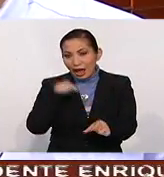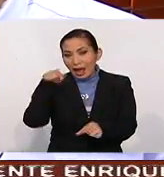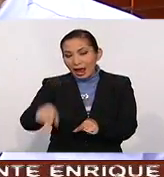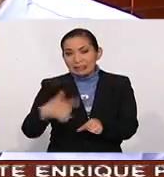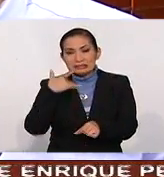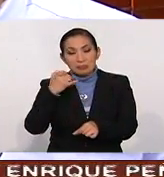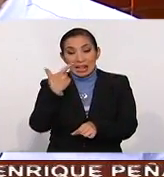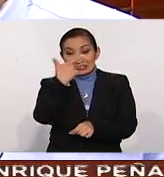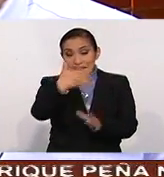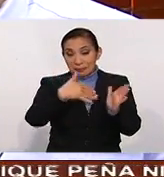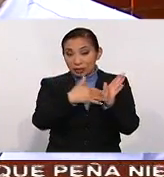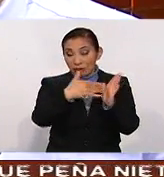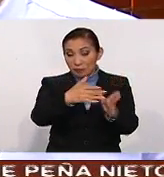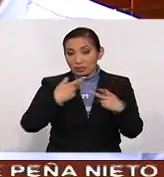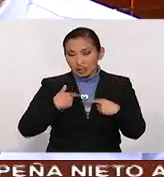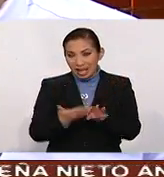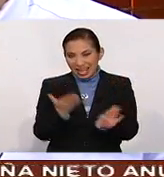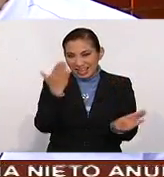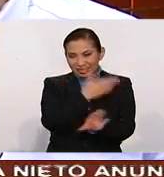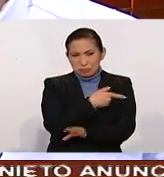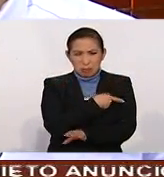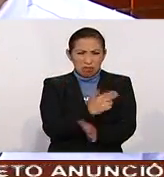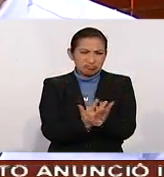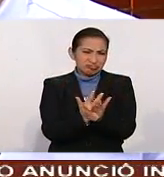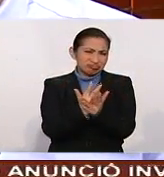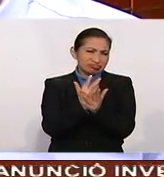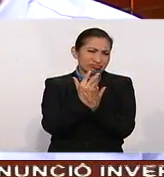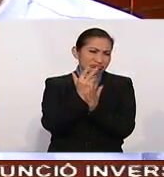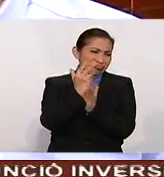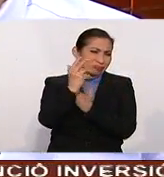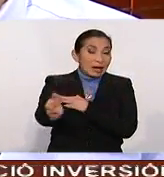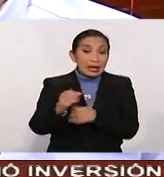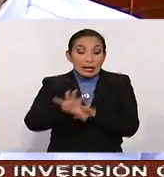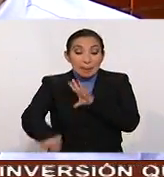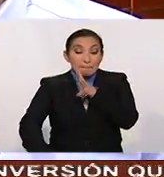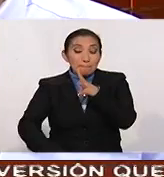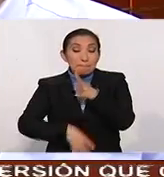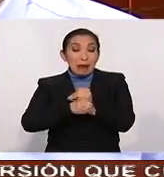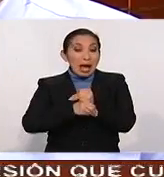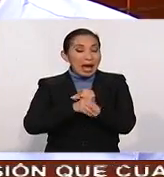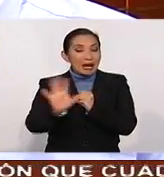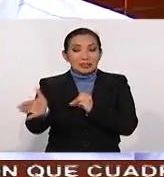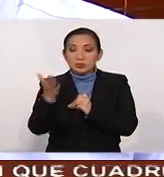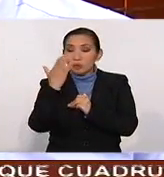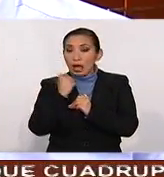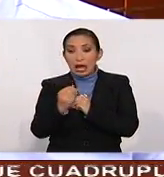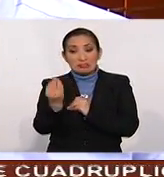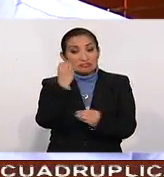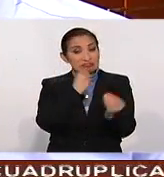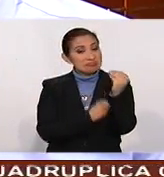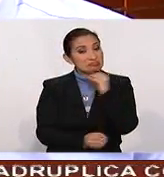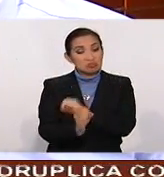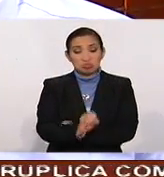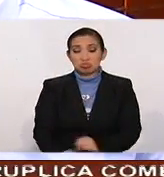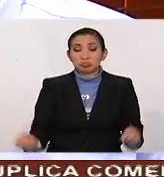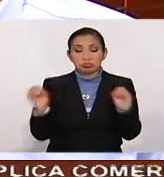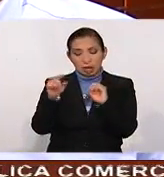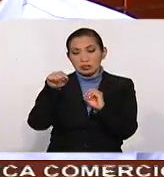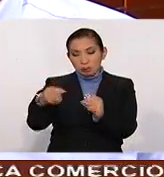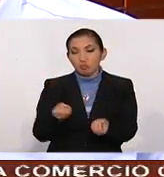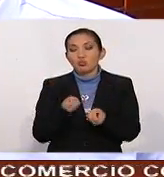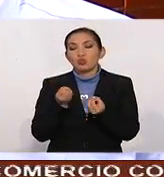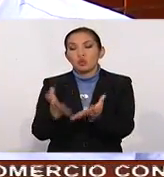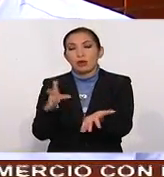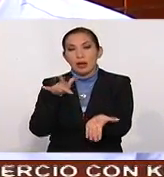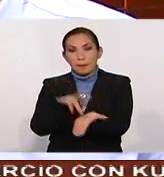millones de mexicanos que estaban en pobreza extrema y que además estaban en inseguridad alimentaria logren recibir